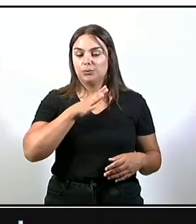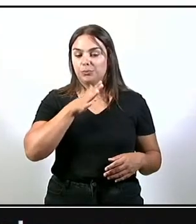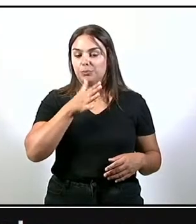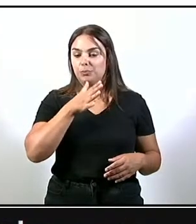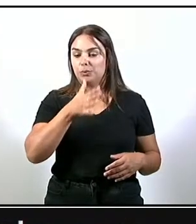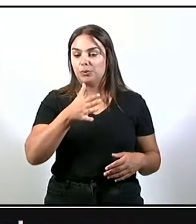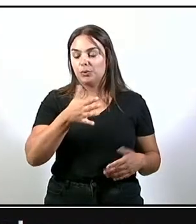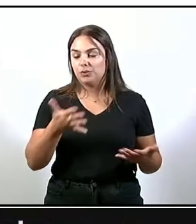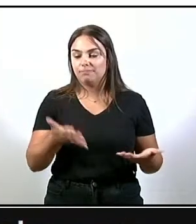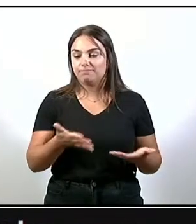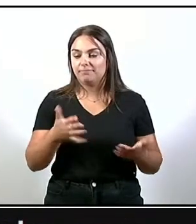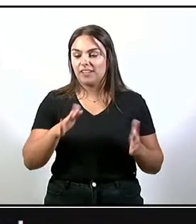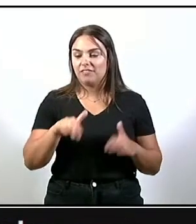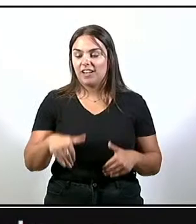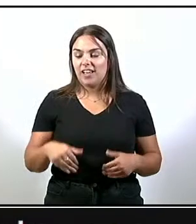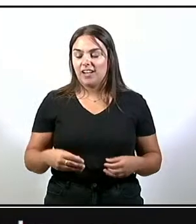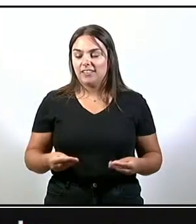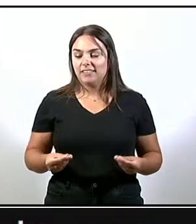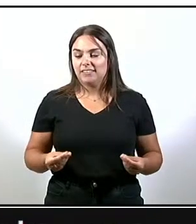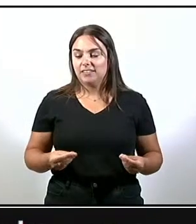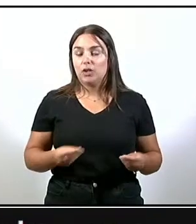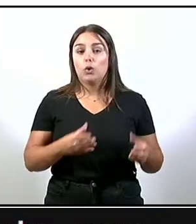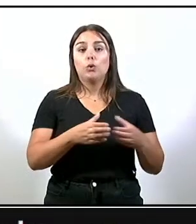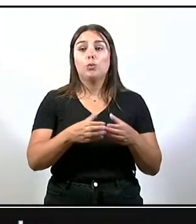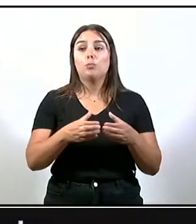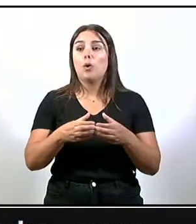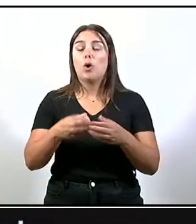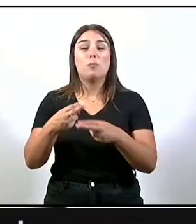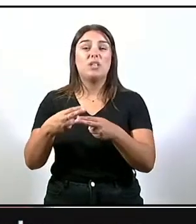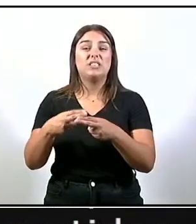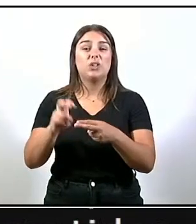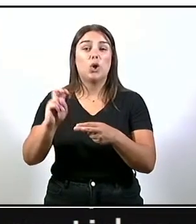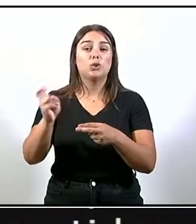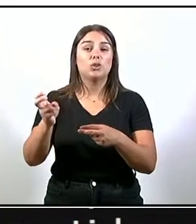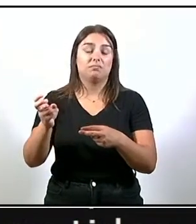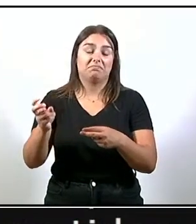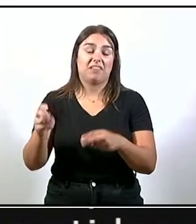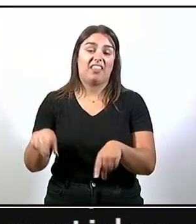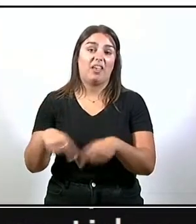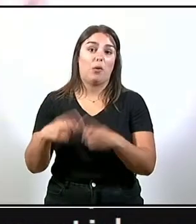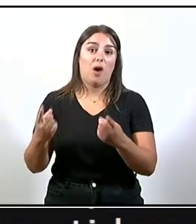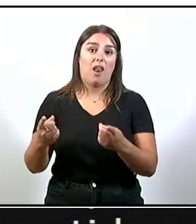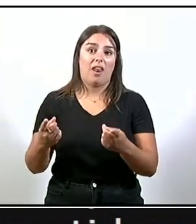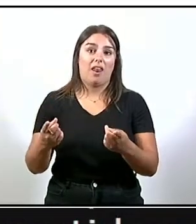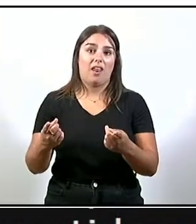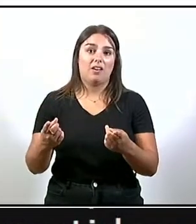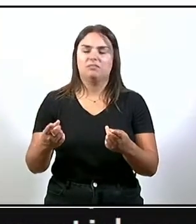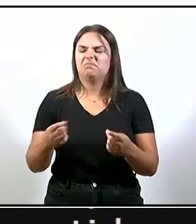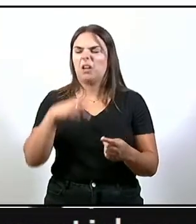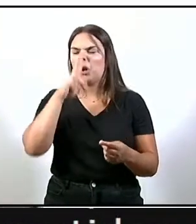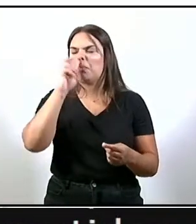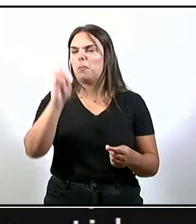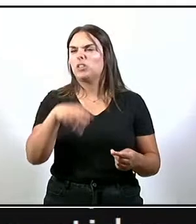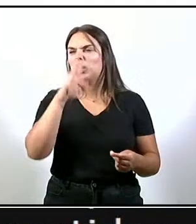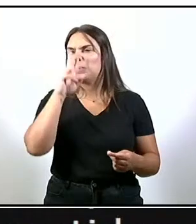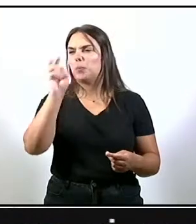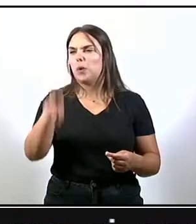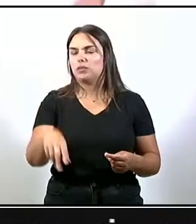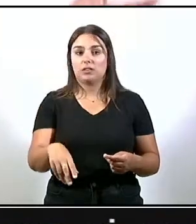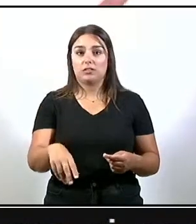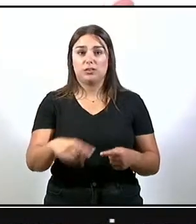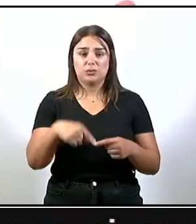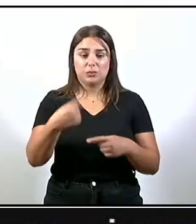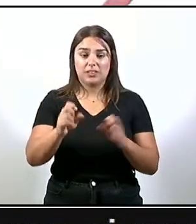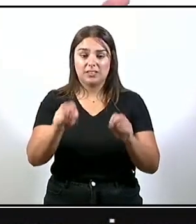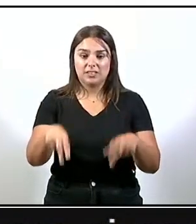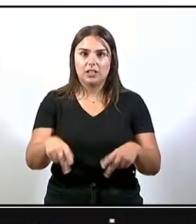del lenguaje del resto de partidos políticos. Parece como si no importara. Como si nada importara, como si nada tuviera consecuencias, ¿no? Claro